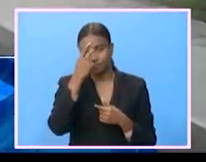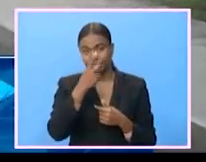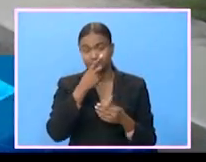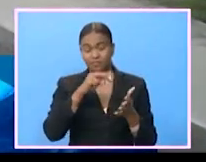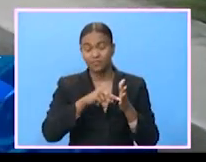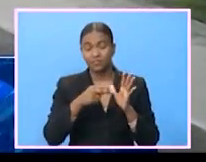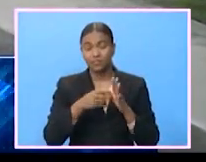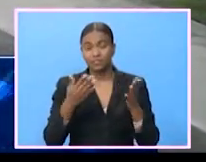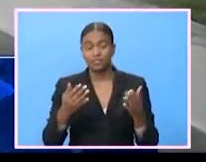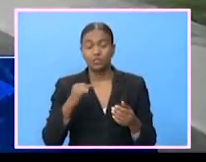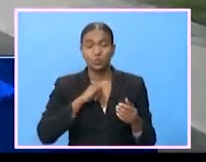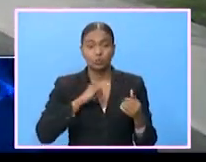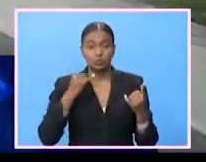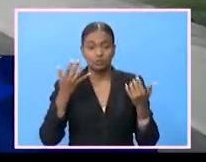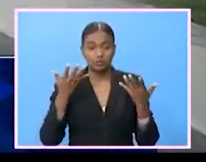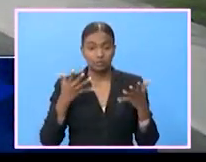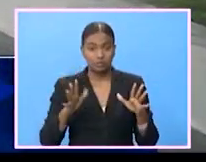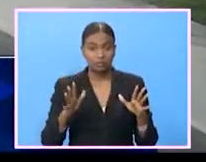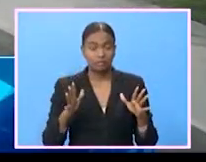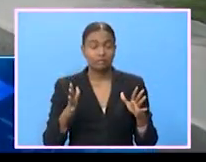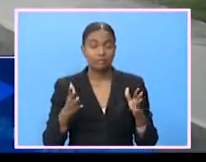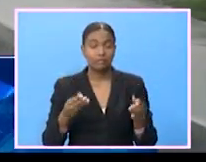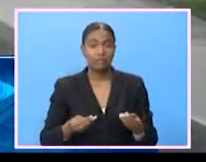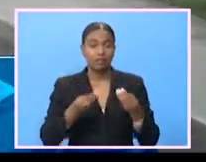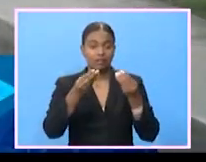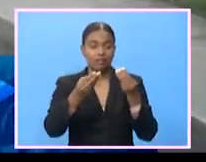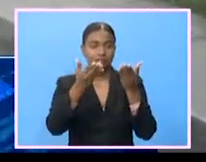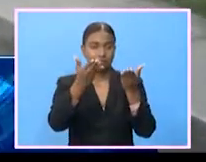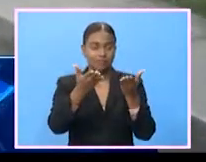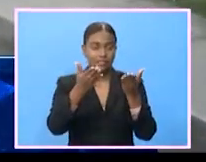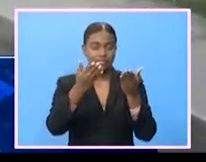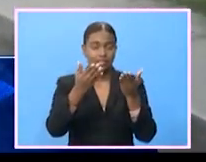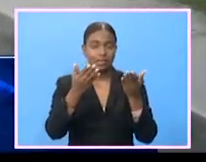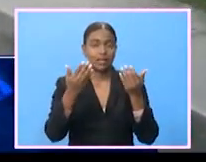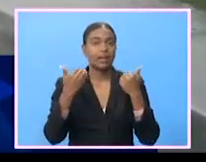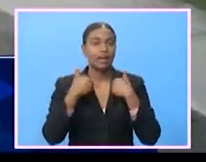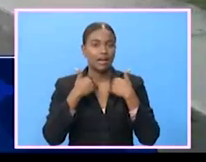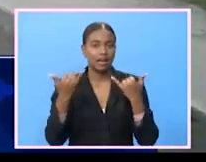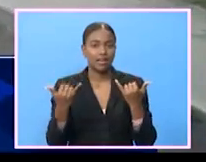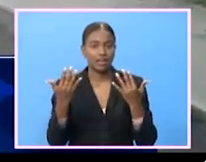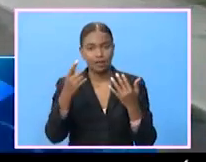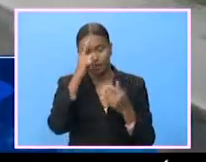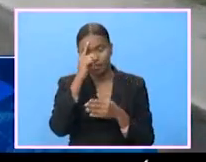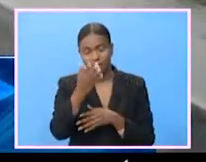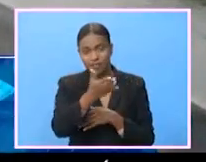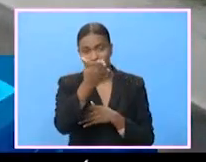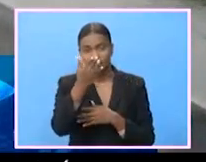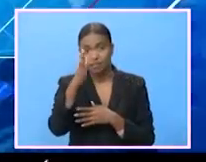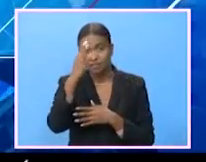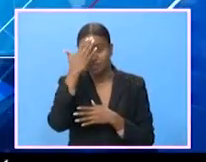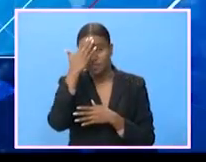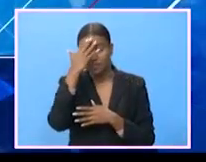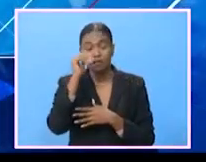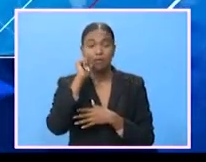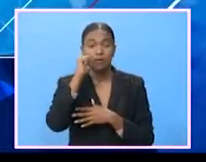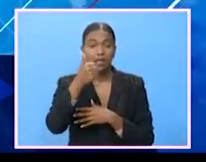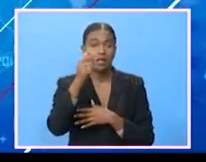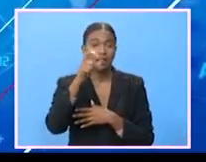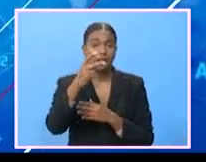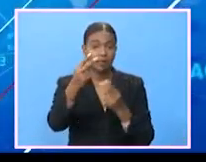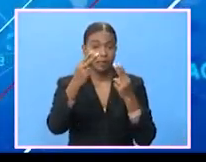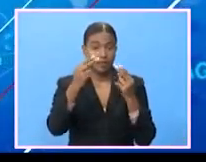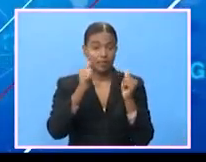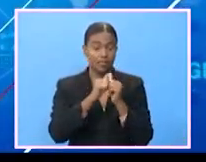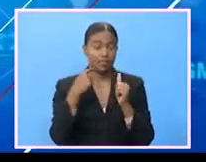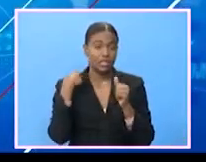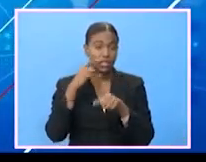bueno, yo devuelvo los micrófonos y las cámaras, por supuesto, hacia ustedes. Y ya saben que mañana no se pueden perder. Desde muy